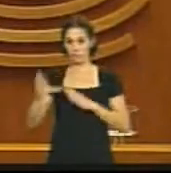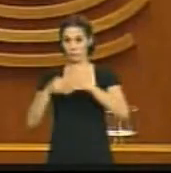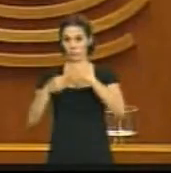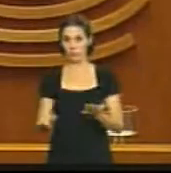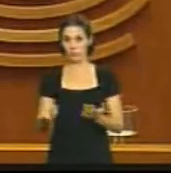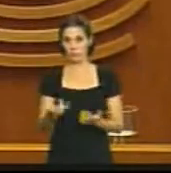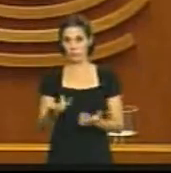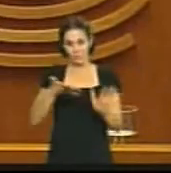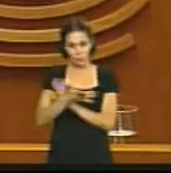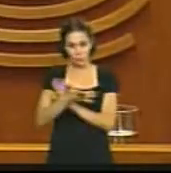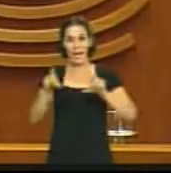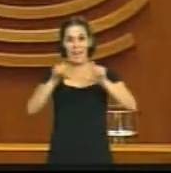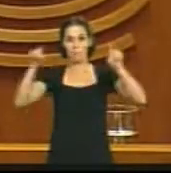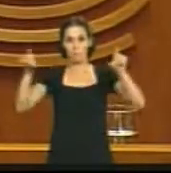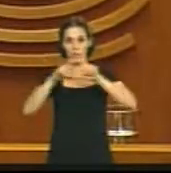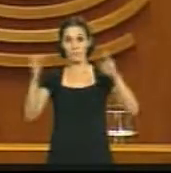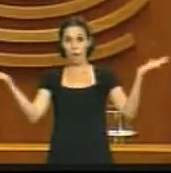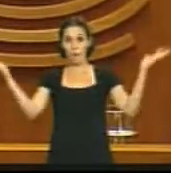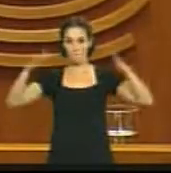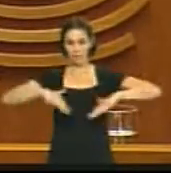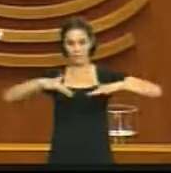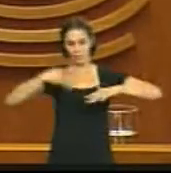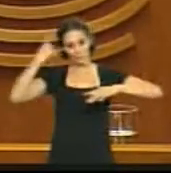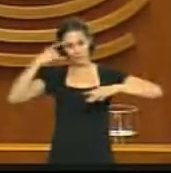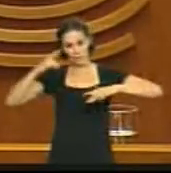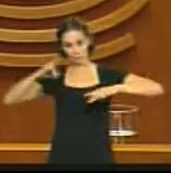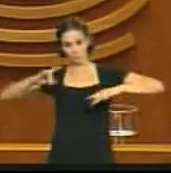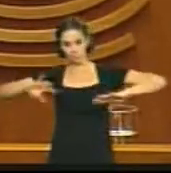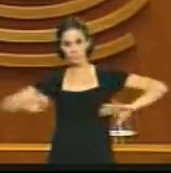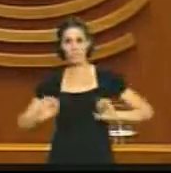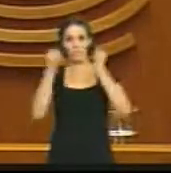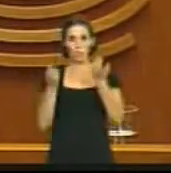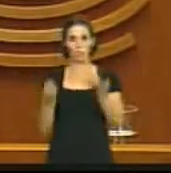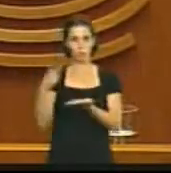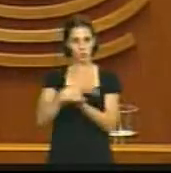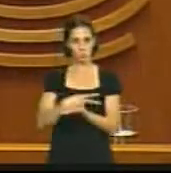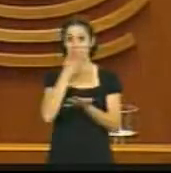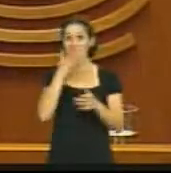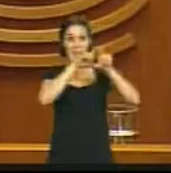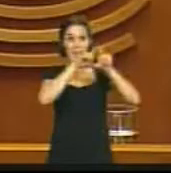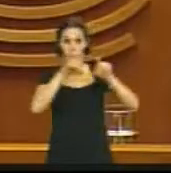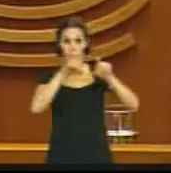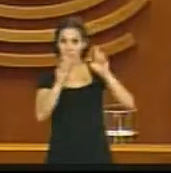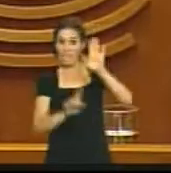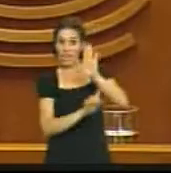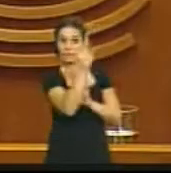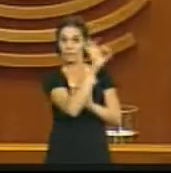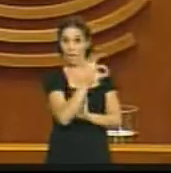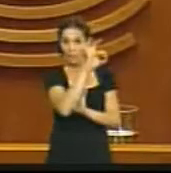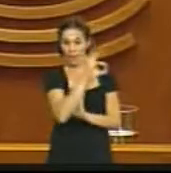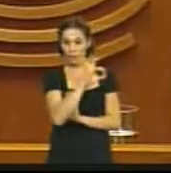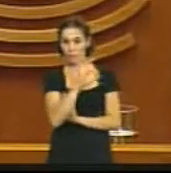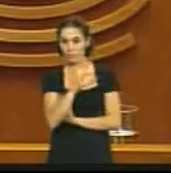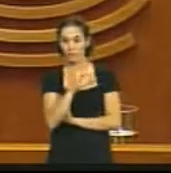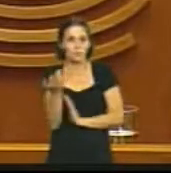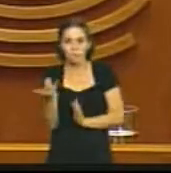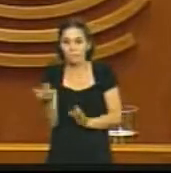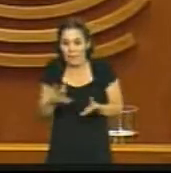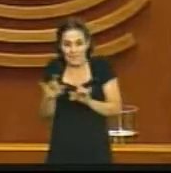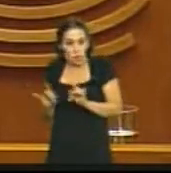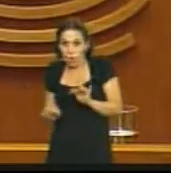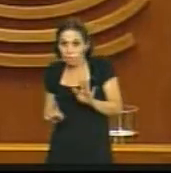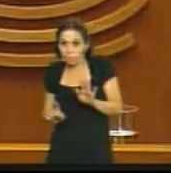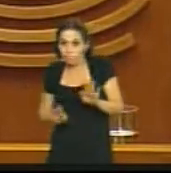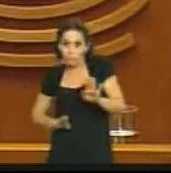andar, es decir, pueda volver a tener capacidad de crecer. Porque si no crece la empresa, no crecemos nosotros, es decir, no crece la región.